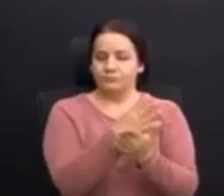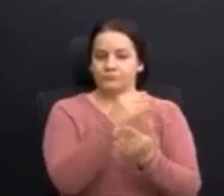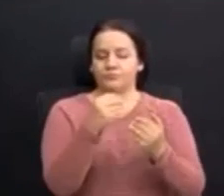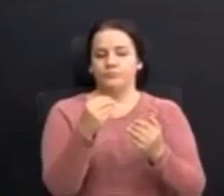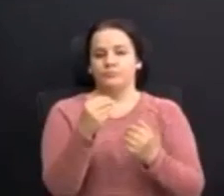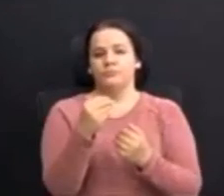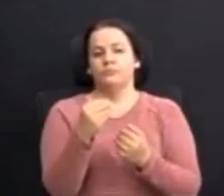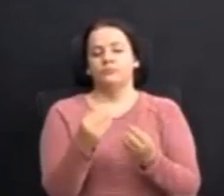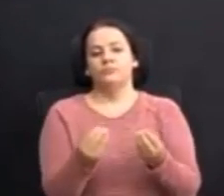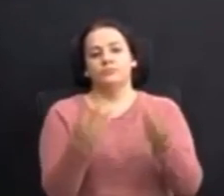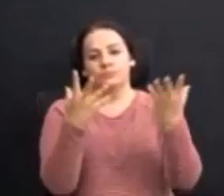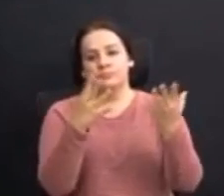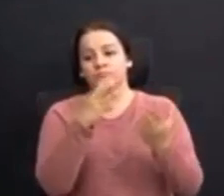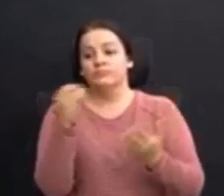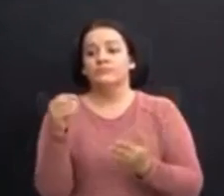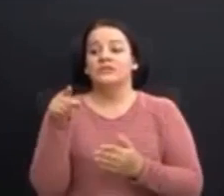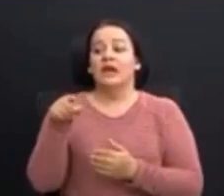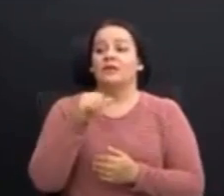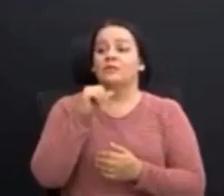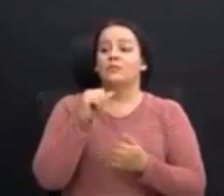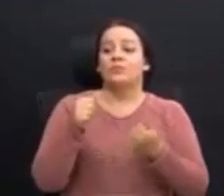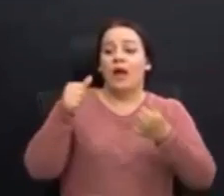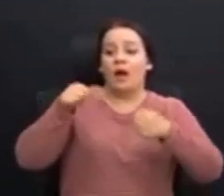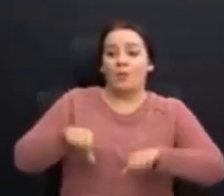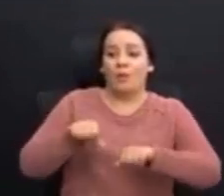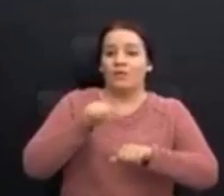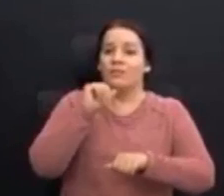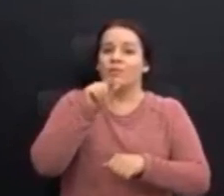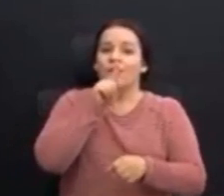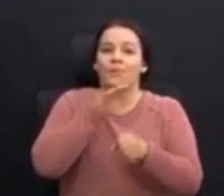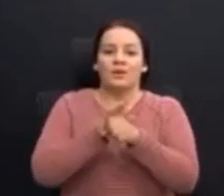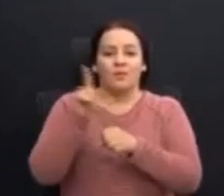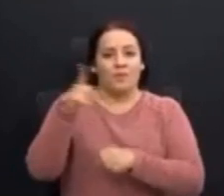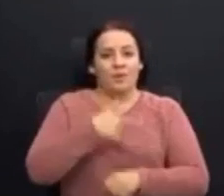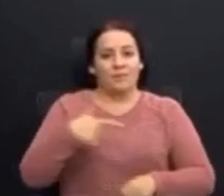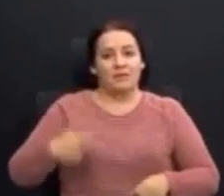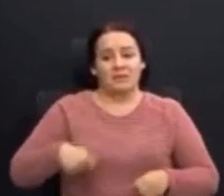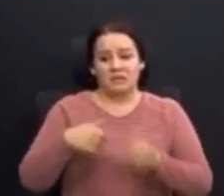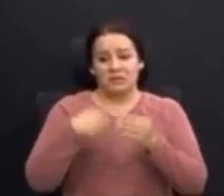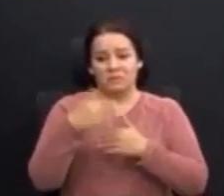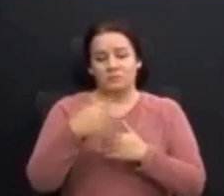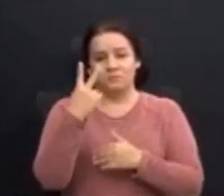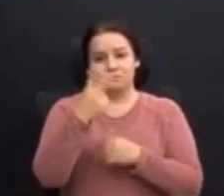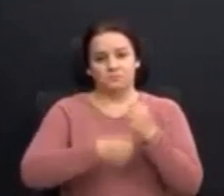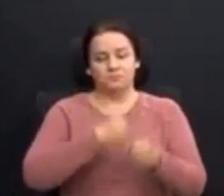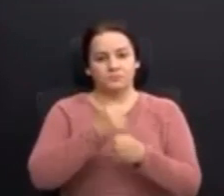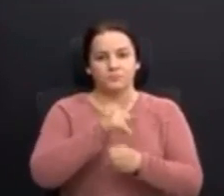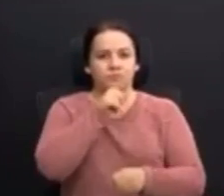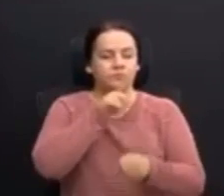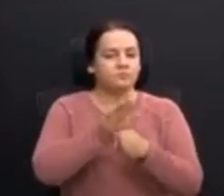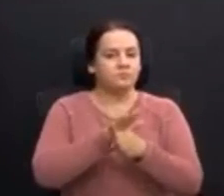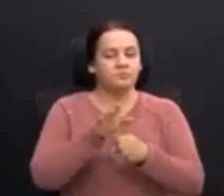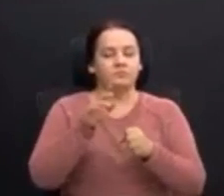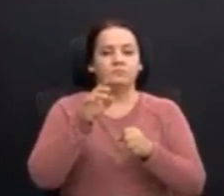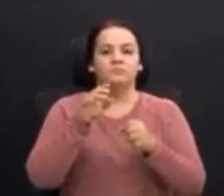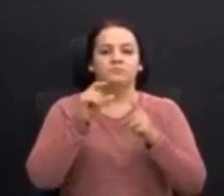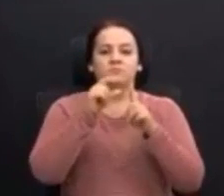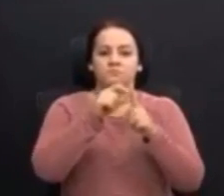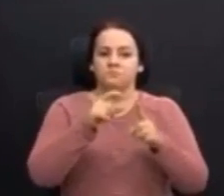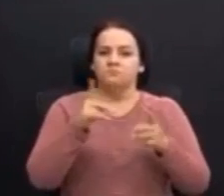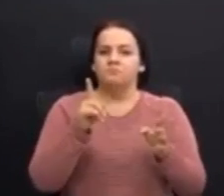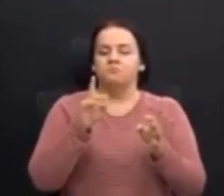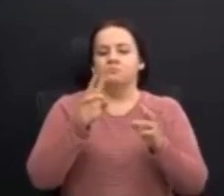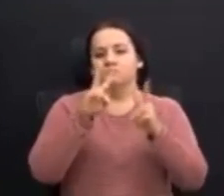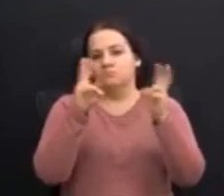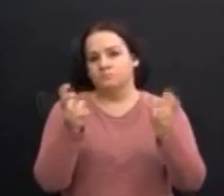República. Así que yo espero poco del Poder Ejecutivo si después de 2 años ellos no han cumplido la palabra en temas fundamentales como es la